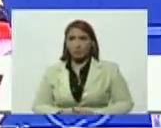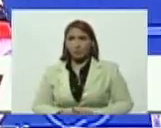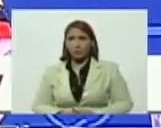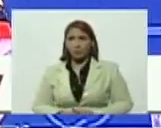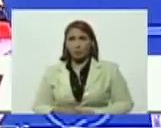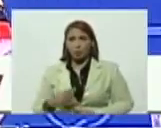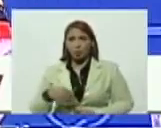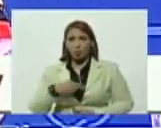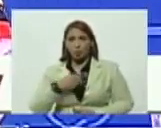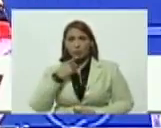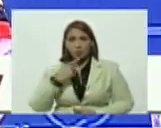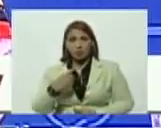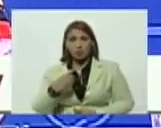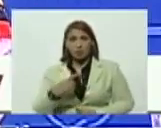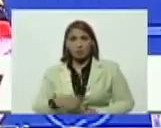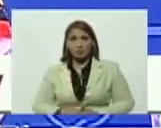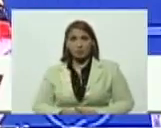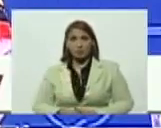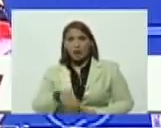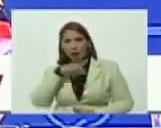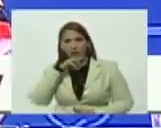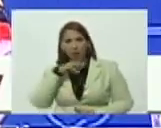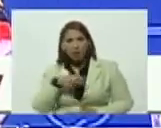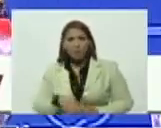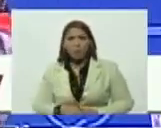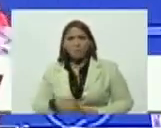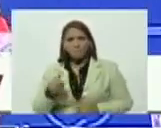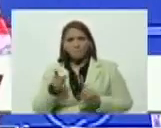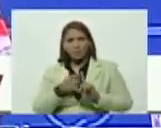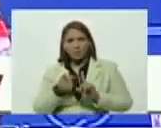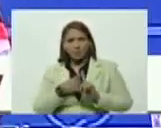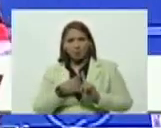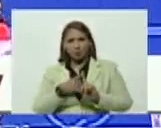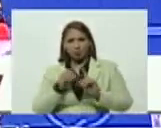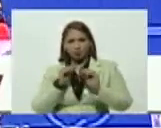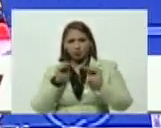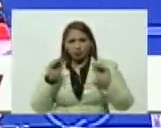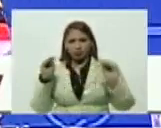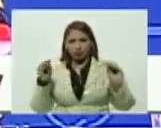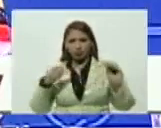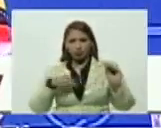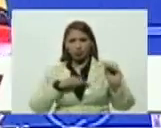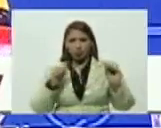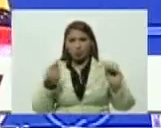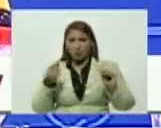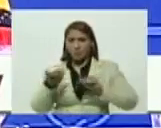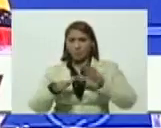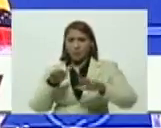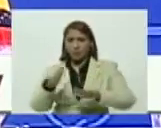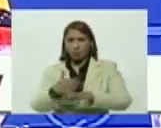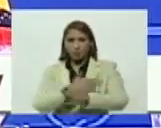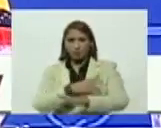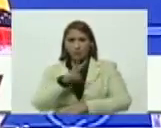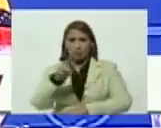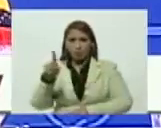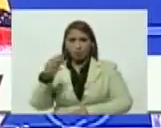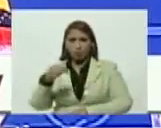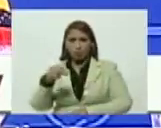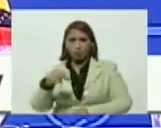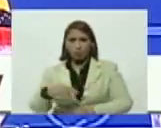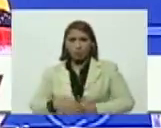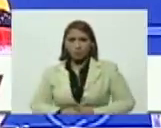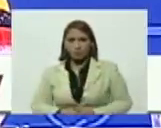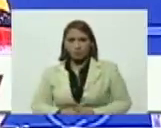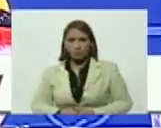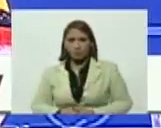como decía John, le hablamos primero a la militancia. Nuestro primer paso antes del 21 de noviembre